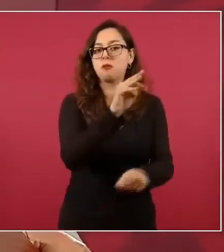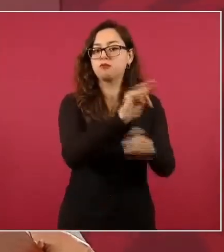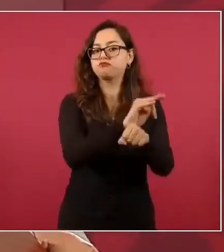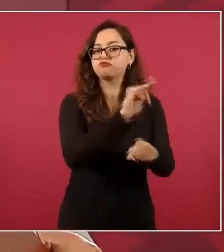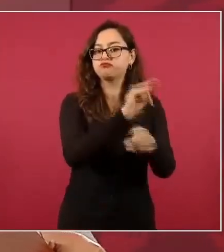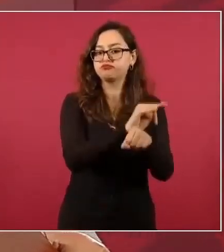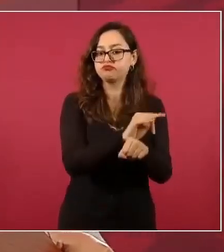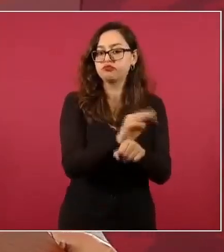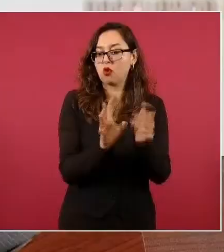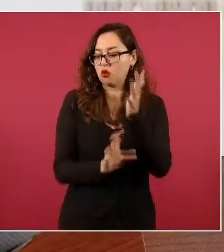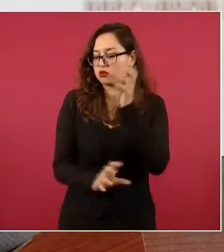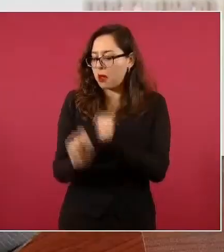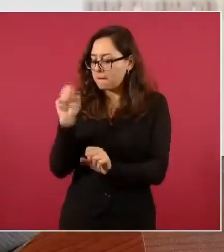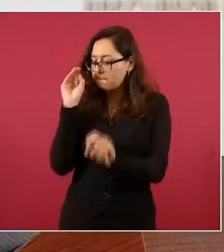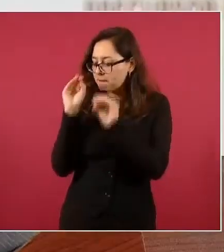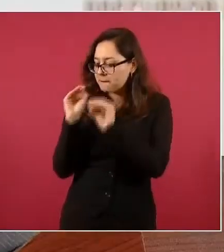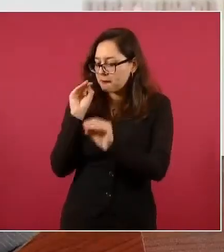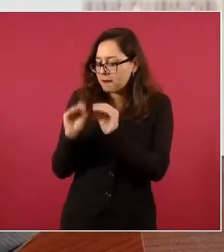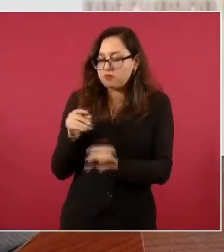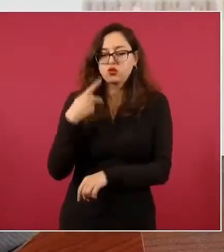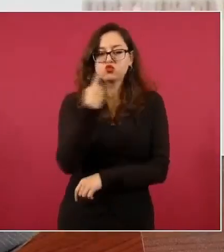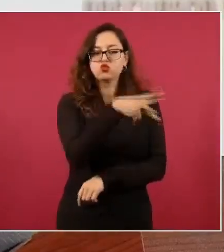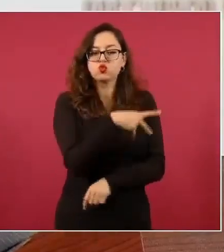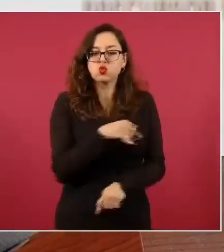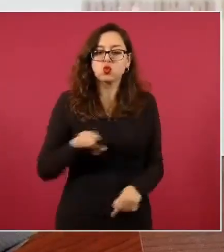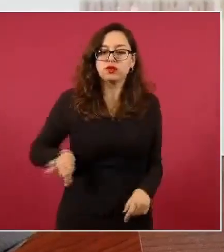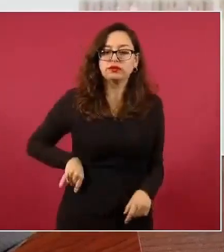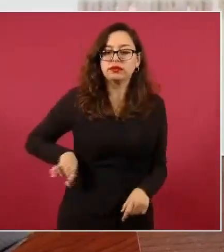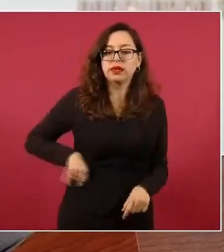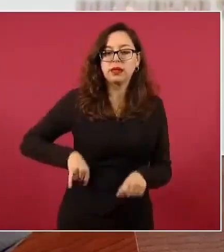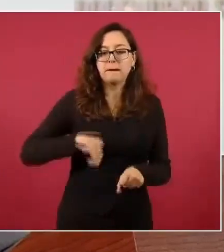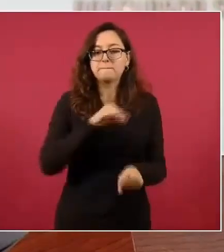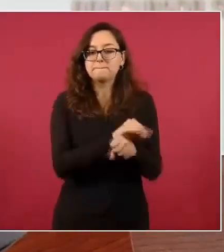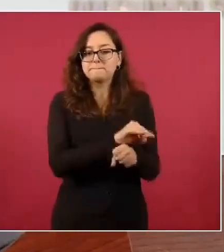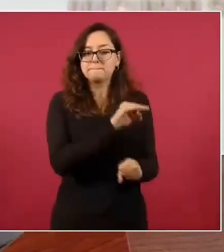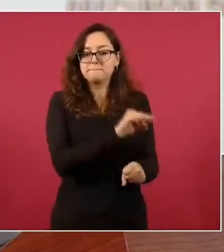todo lo que les convenía, de modo que